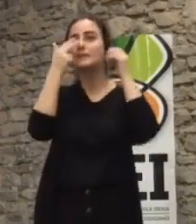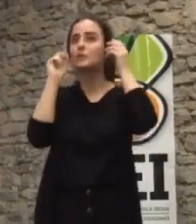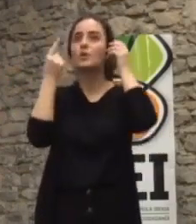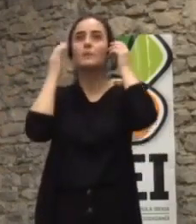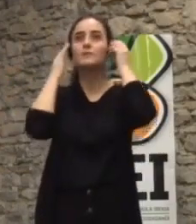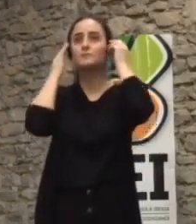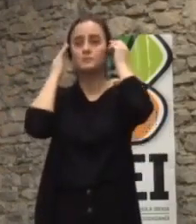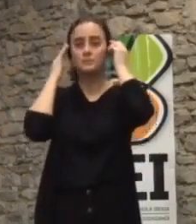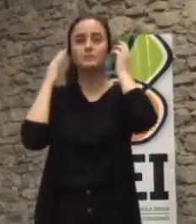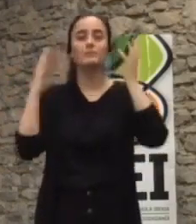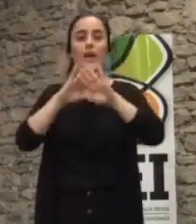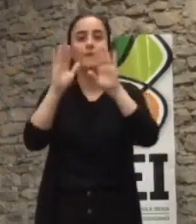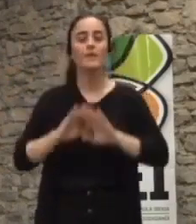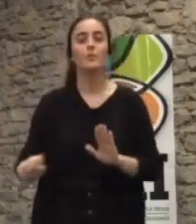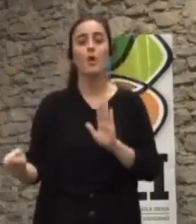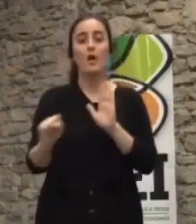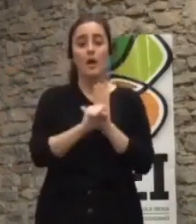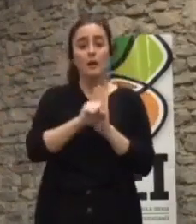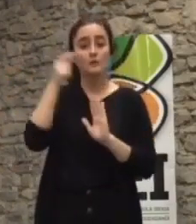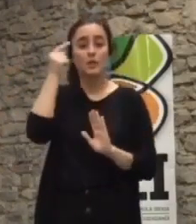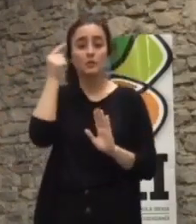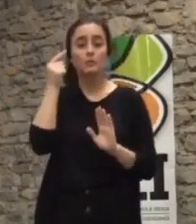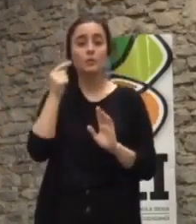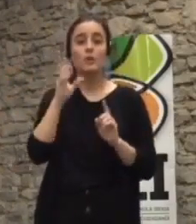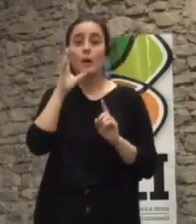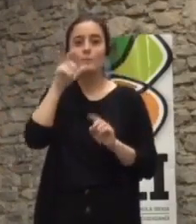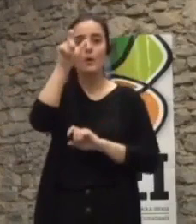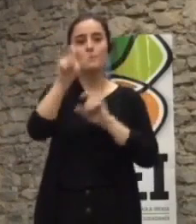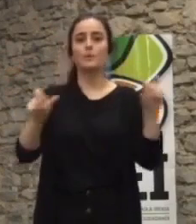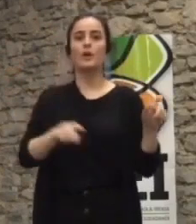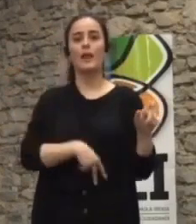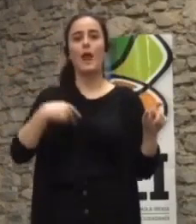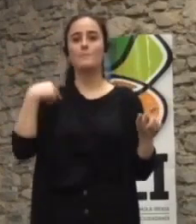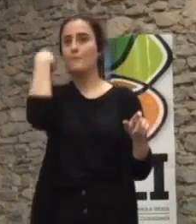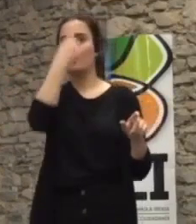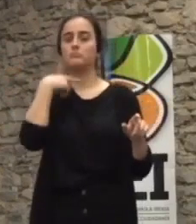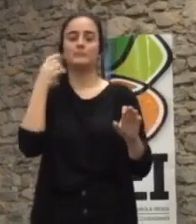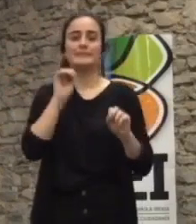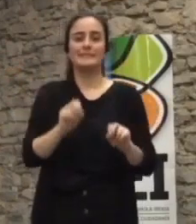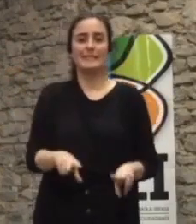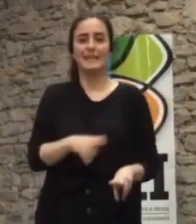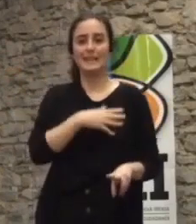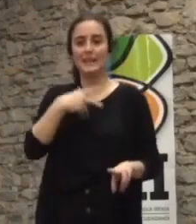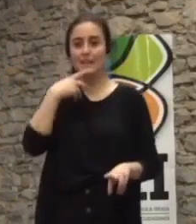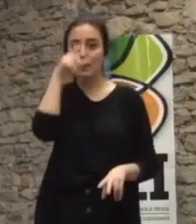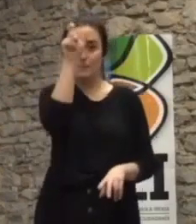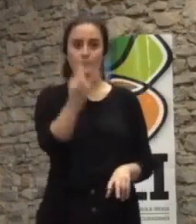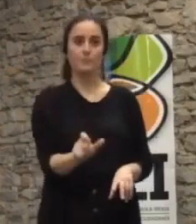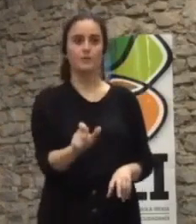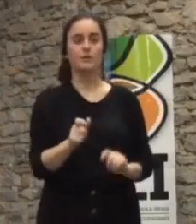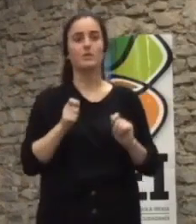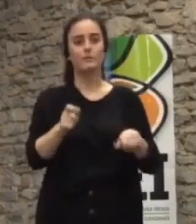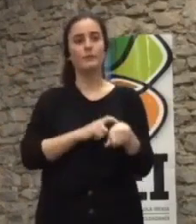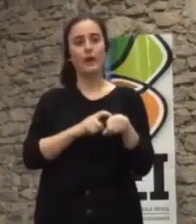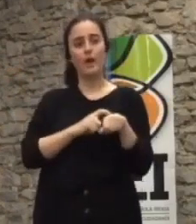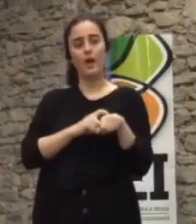esto es que los estereotipos surgen siempre por generalizaciones sin rostro. Atribuimos a un individuo características que